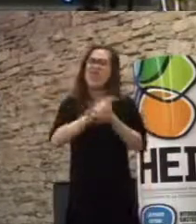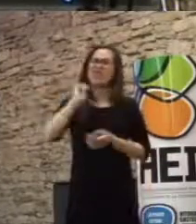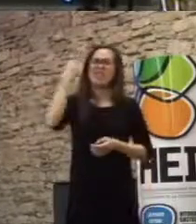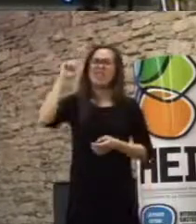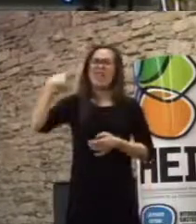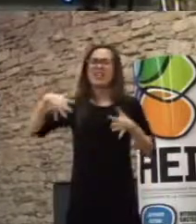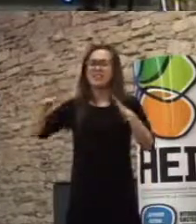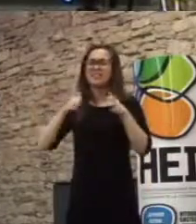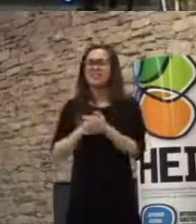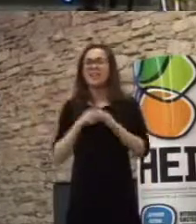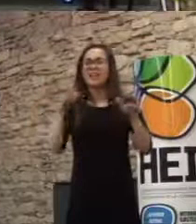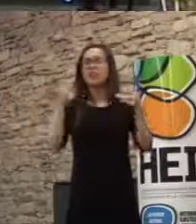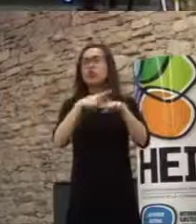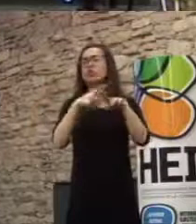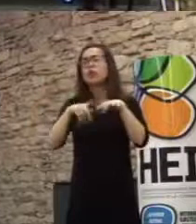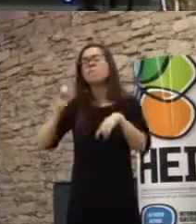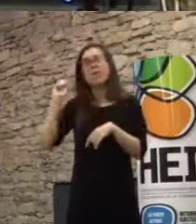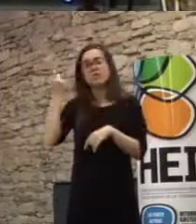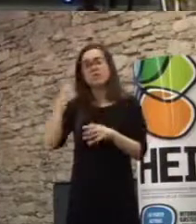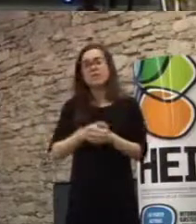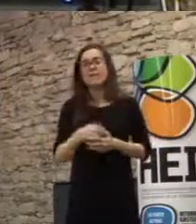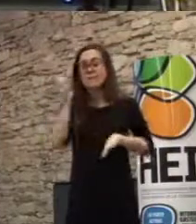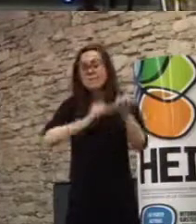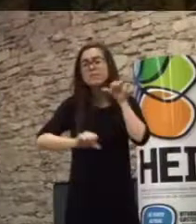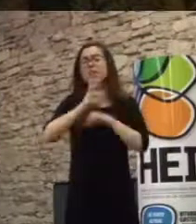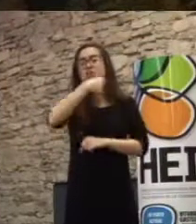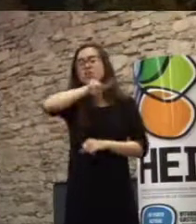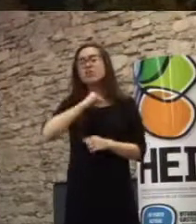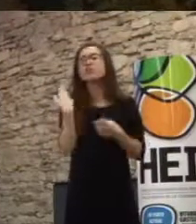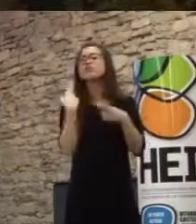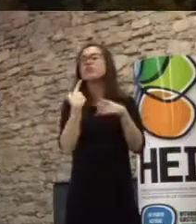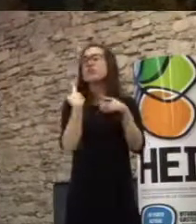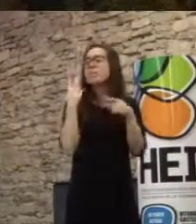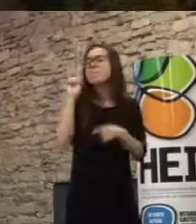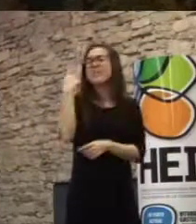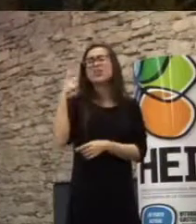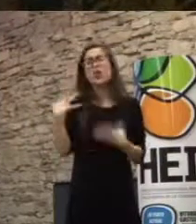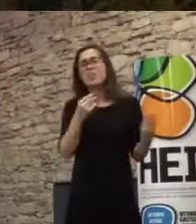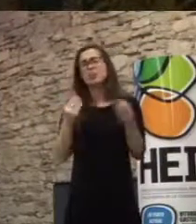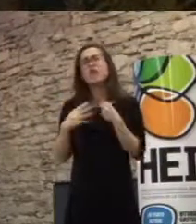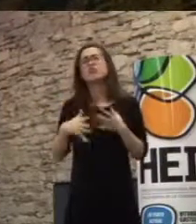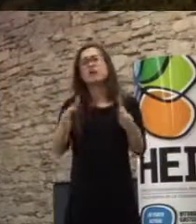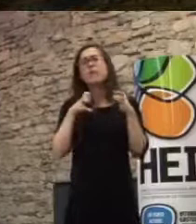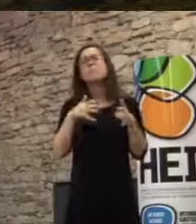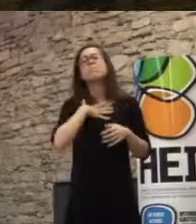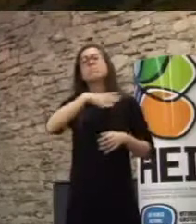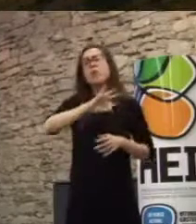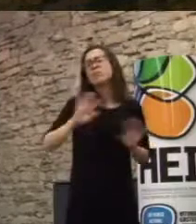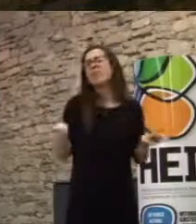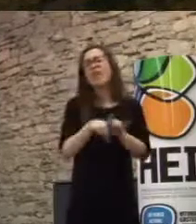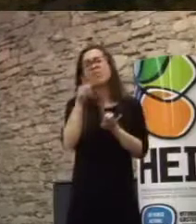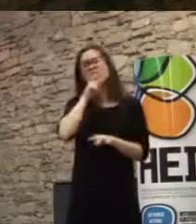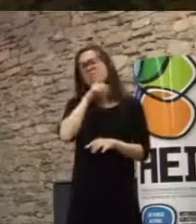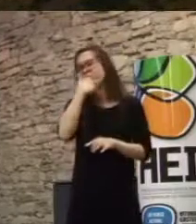así que las cosas son víctor y bless y a partir de ahora vamos a conseguir victorias por muy complicado que nos parezca otra palabra que vamos a